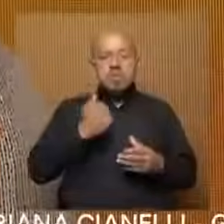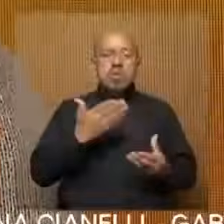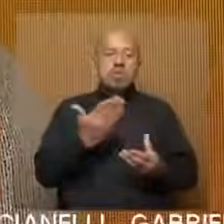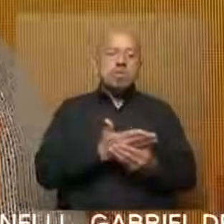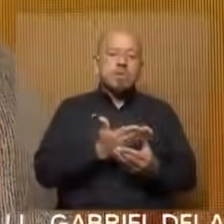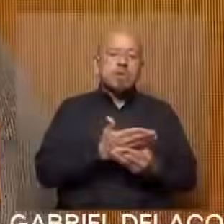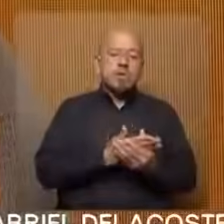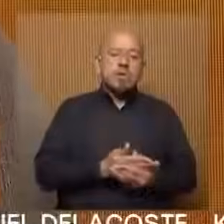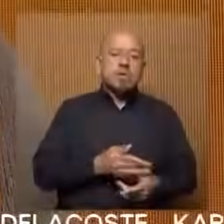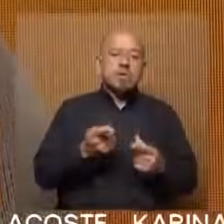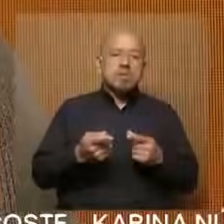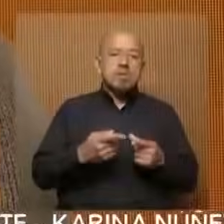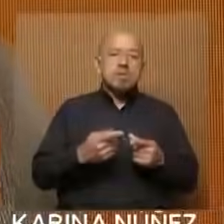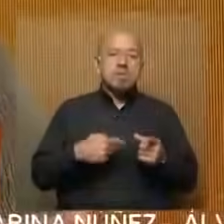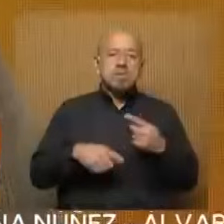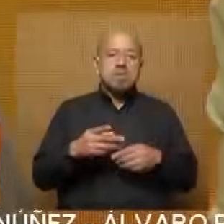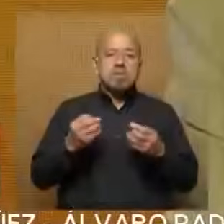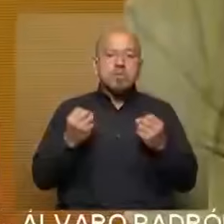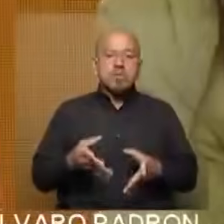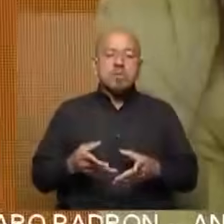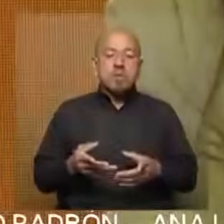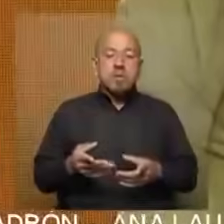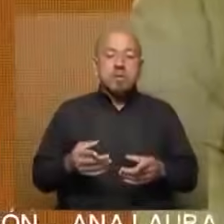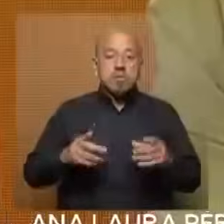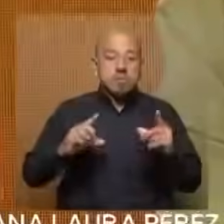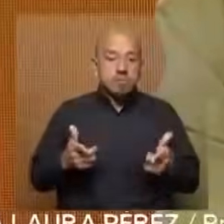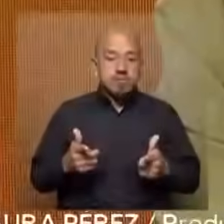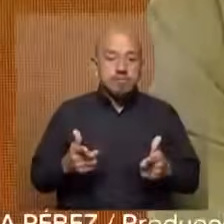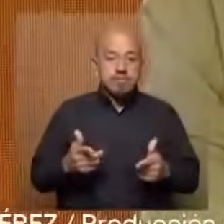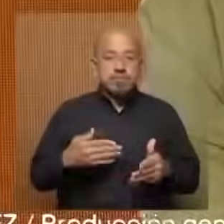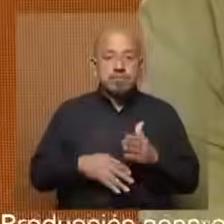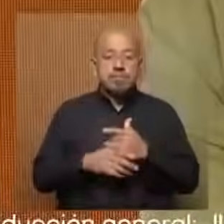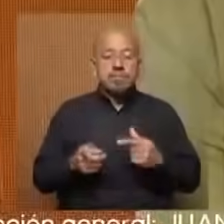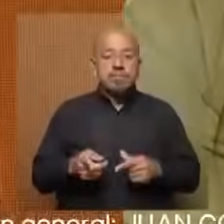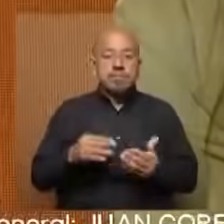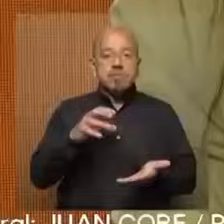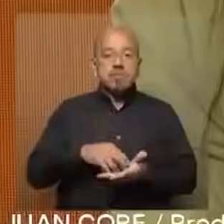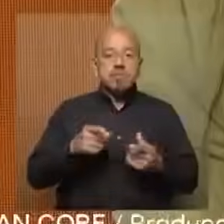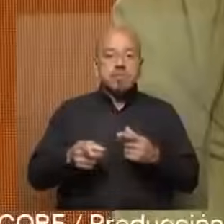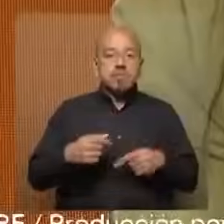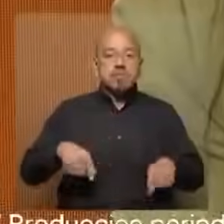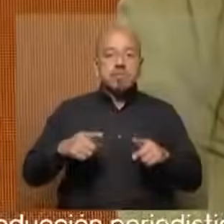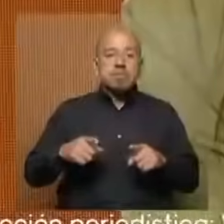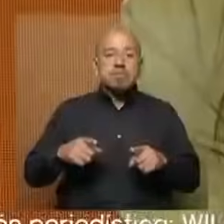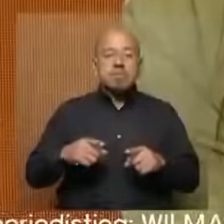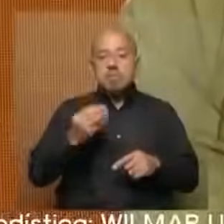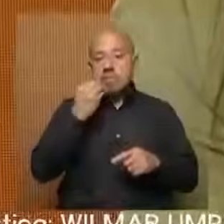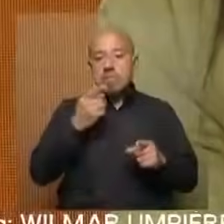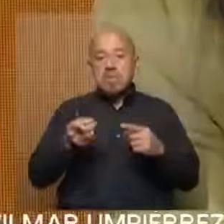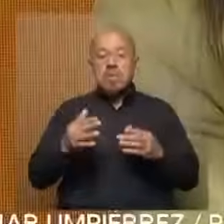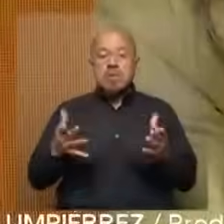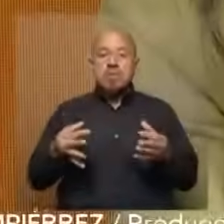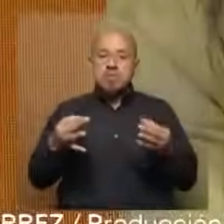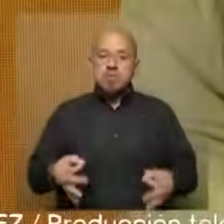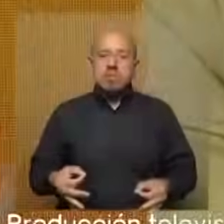estadística y en una picadora de carne, porque ni aún teniéndolo adentro de un local dándole de comer, te garantiza de que